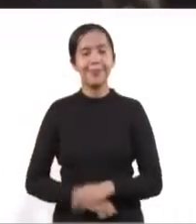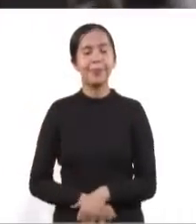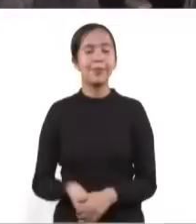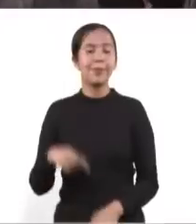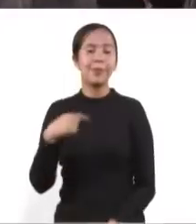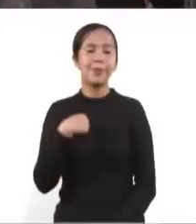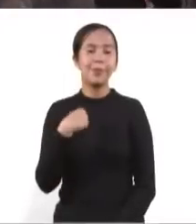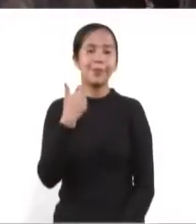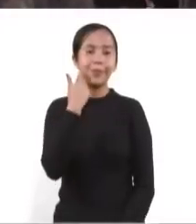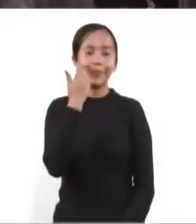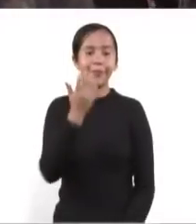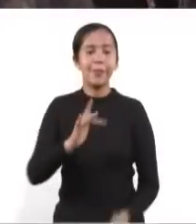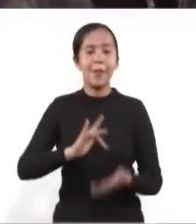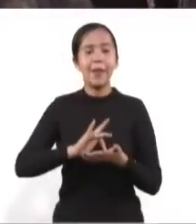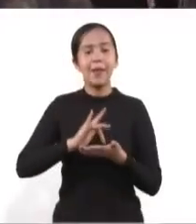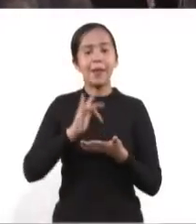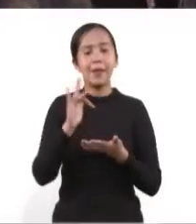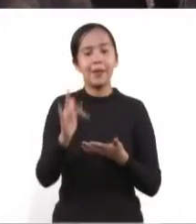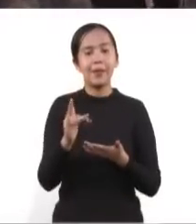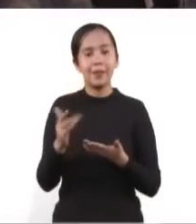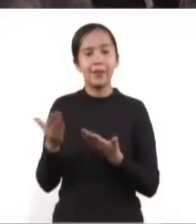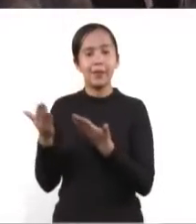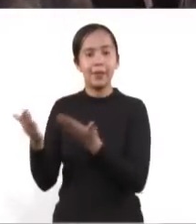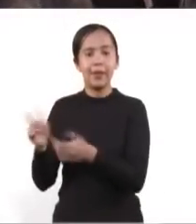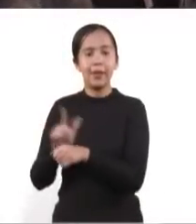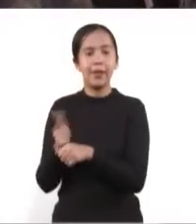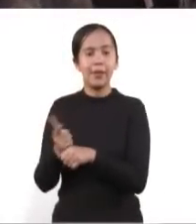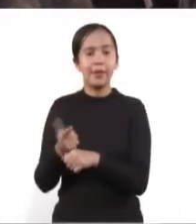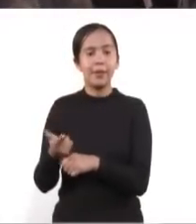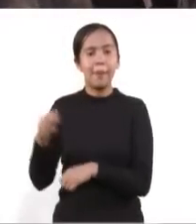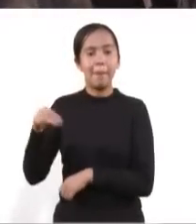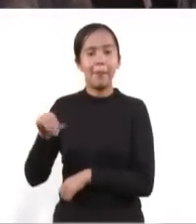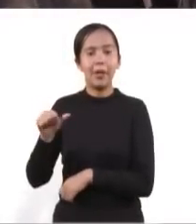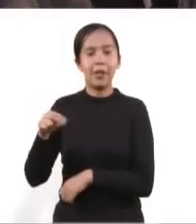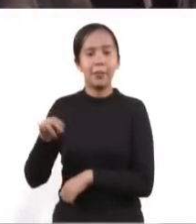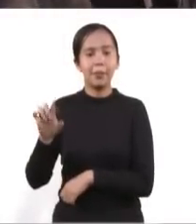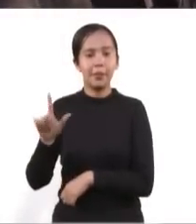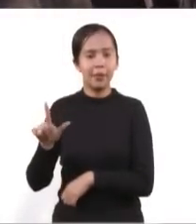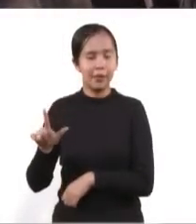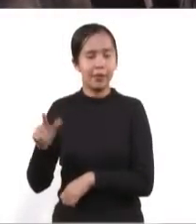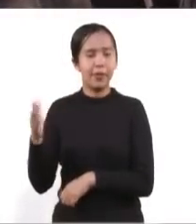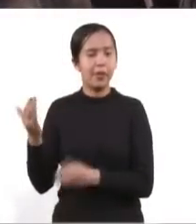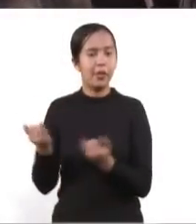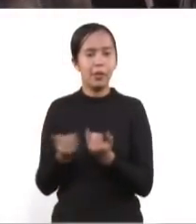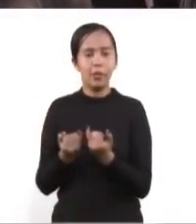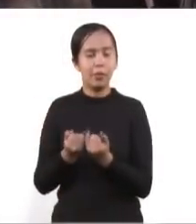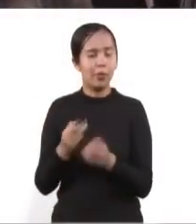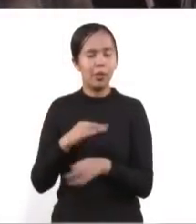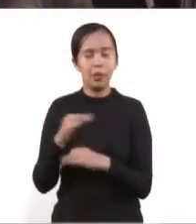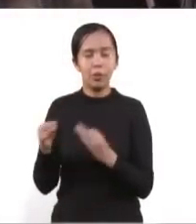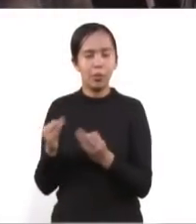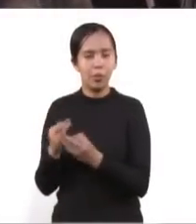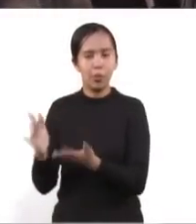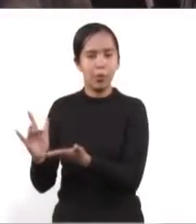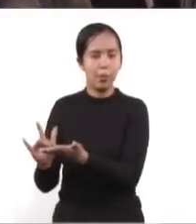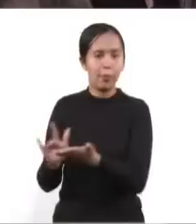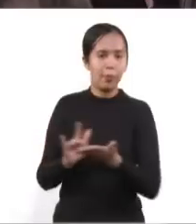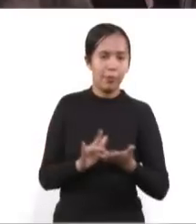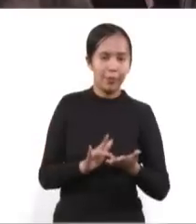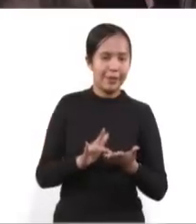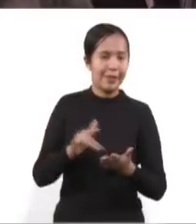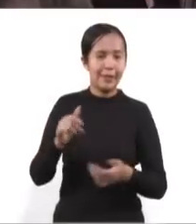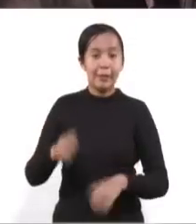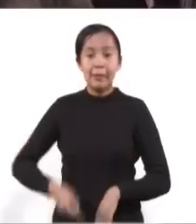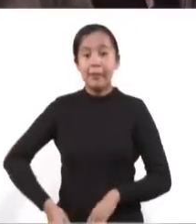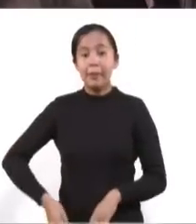Quiero agradecer la presencia del licenciado Manuel Bartlett y todo su apoyo que hemos recibido